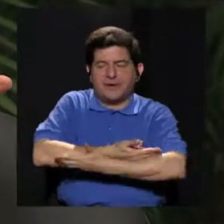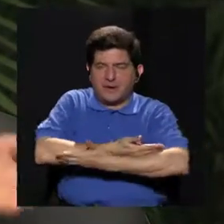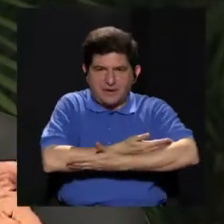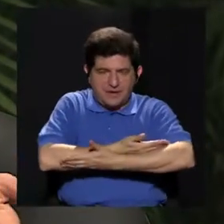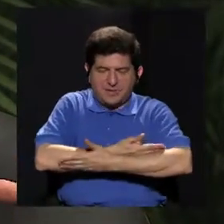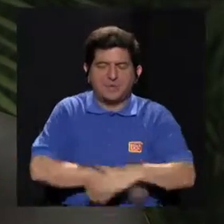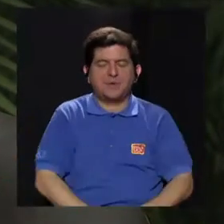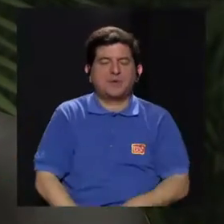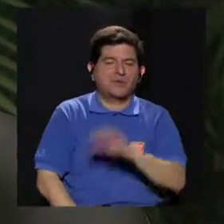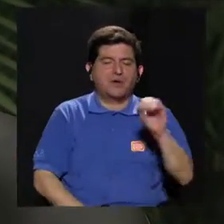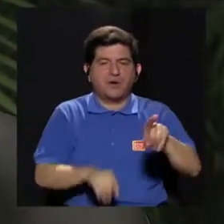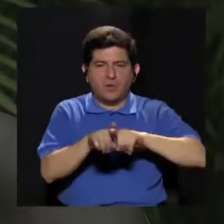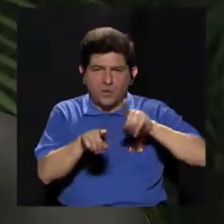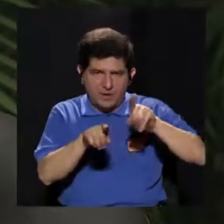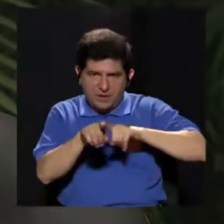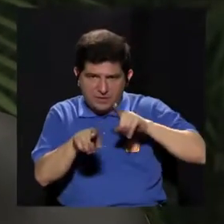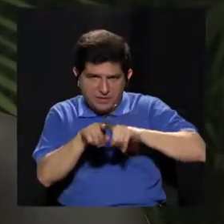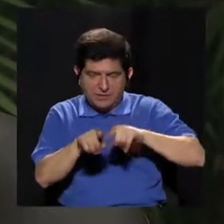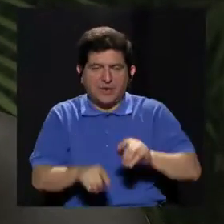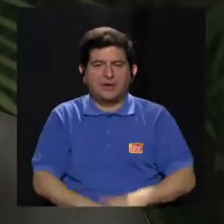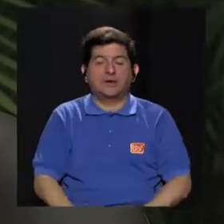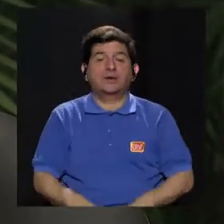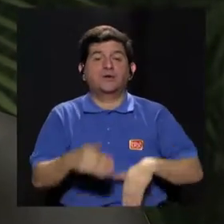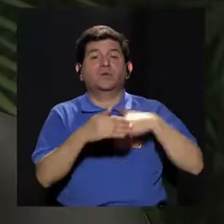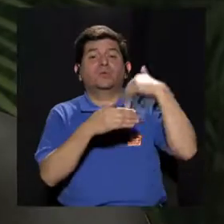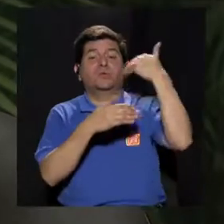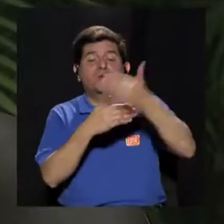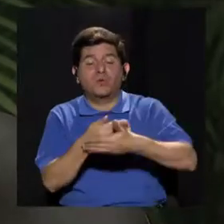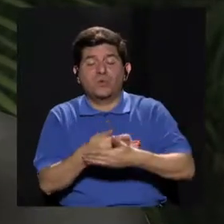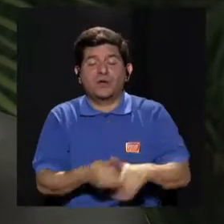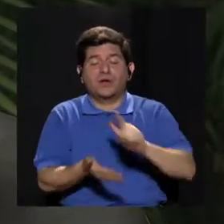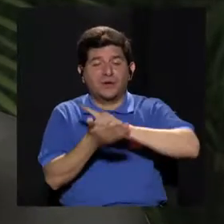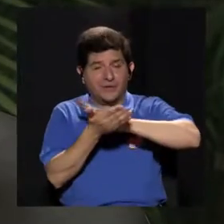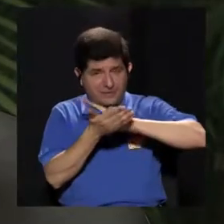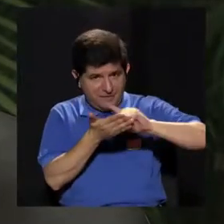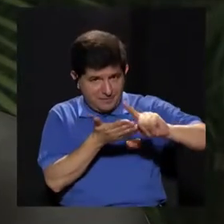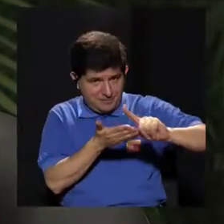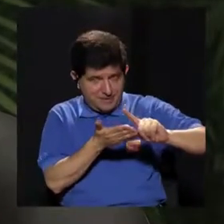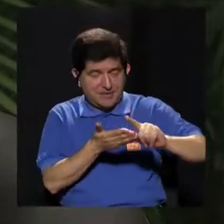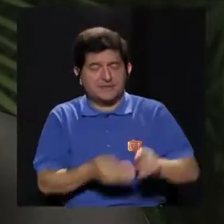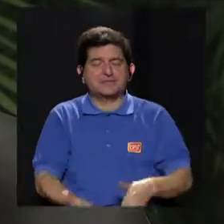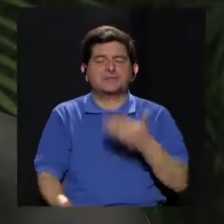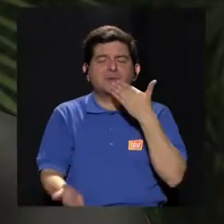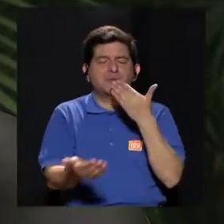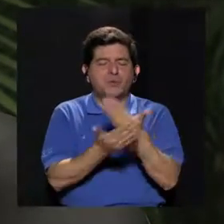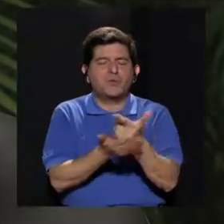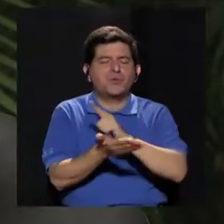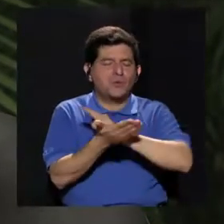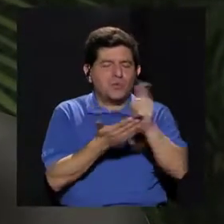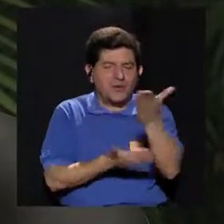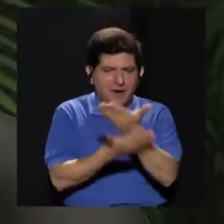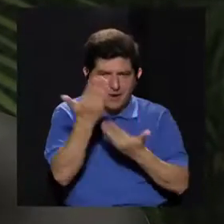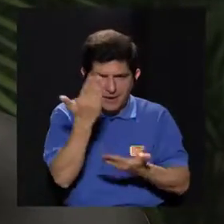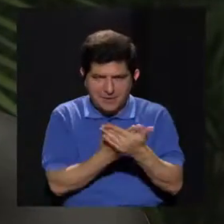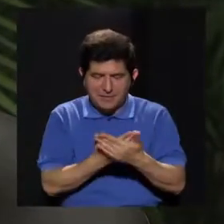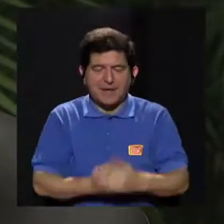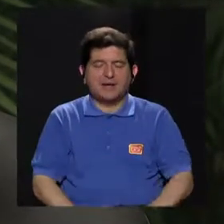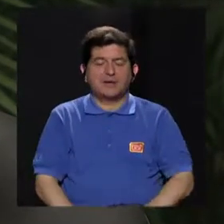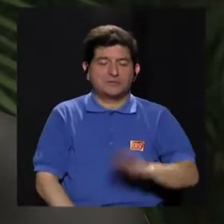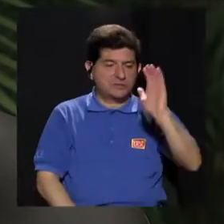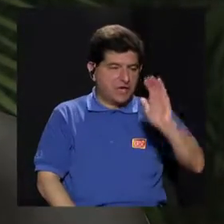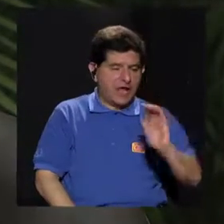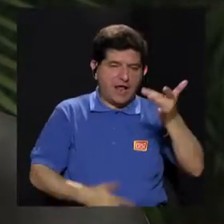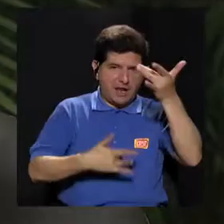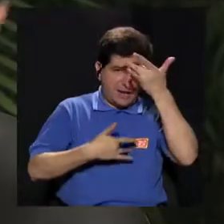el bebé o el hermanito, después de esa limpieza, buen lavado de manos, tanto